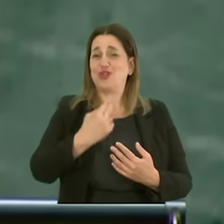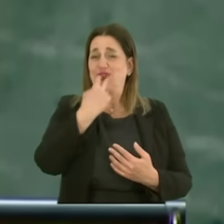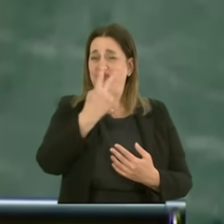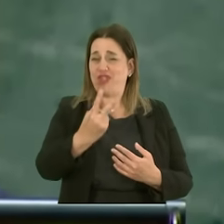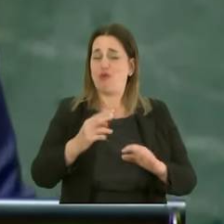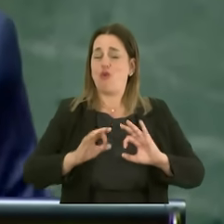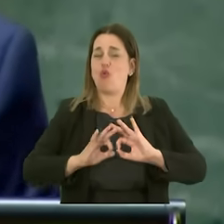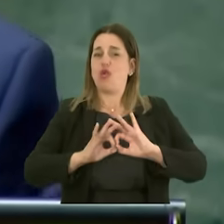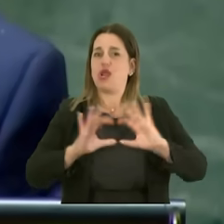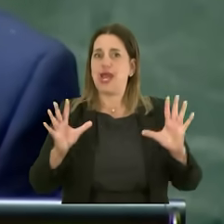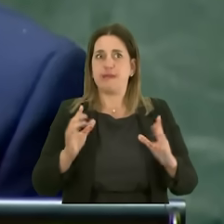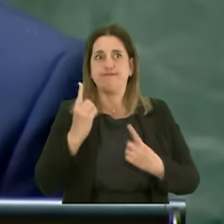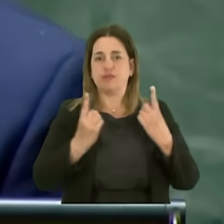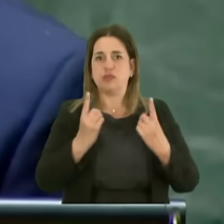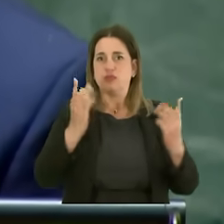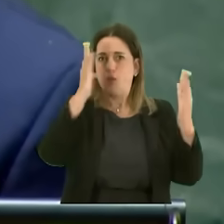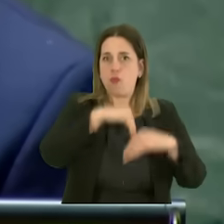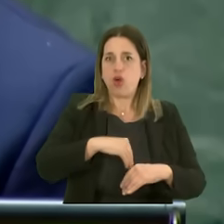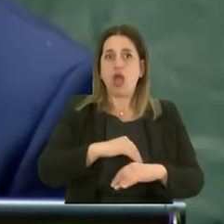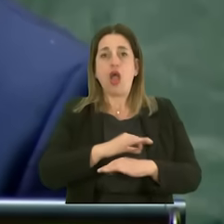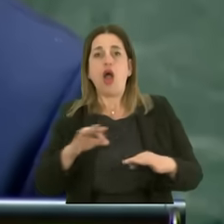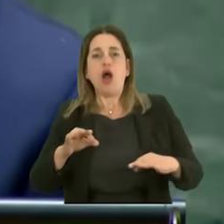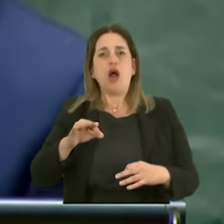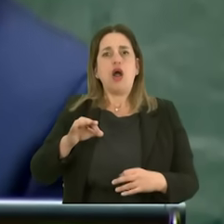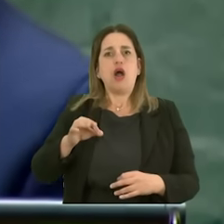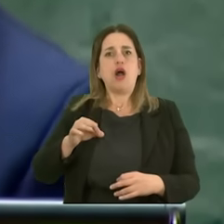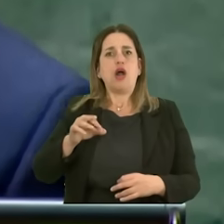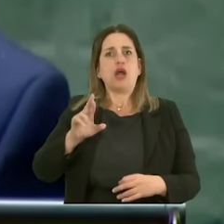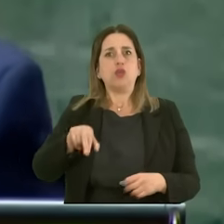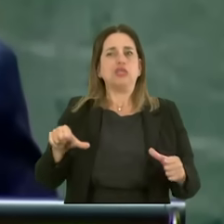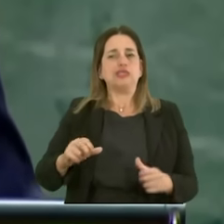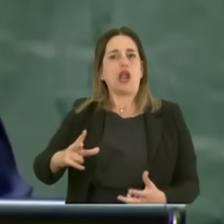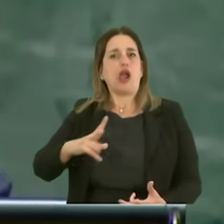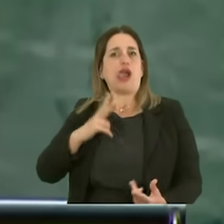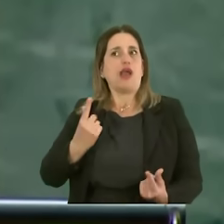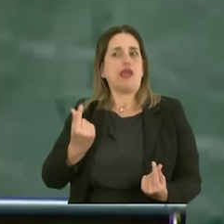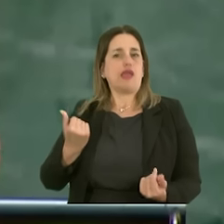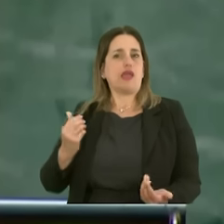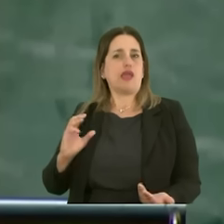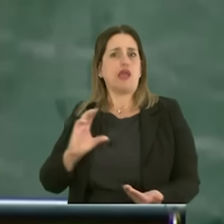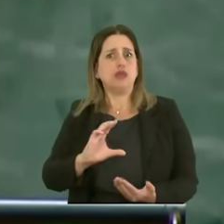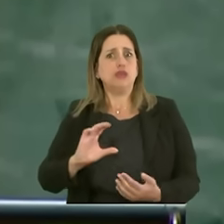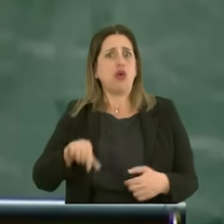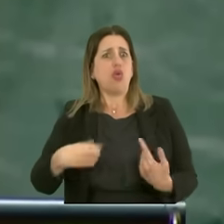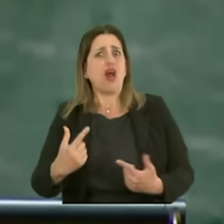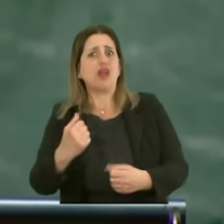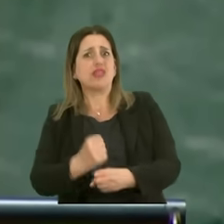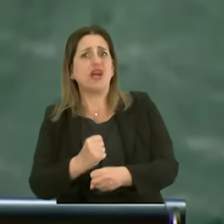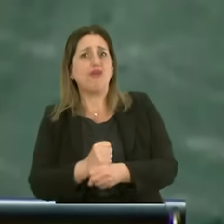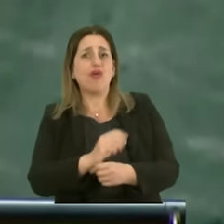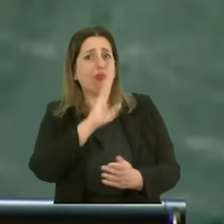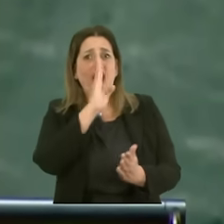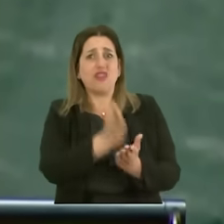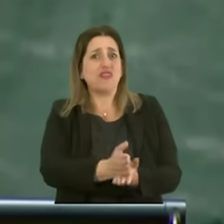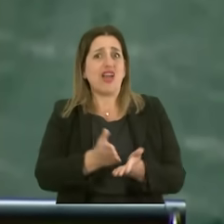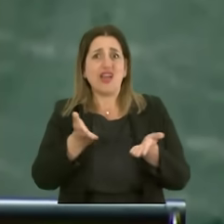es la imposibilidad o es la renuncia a generar riqueza a generar trabajo Al fin y al